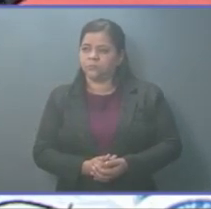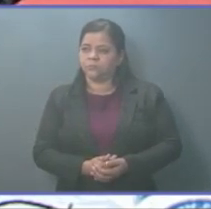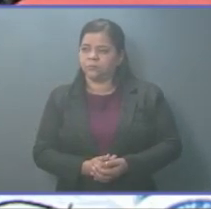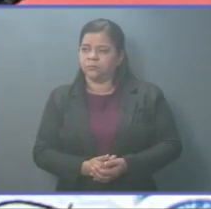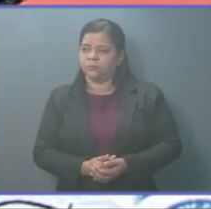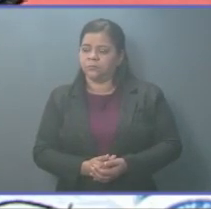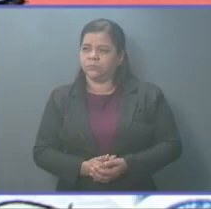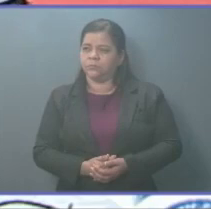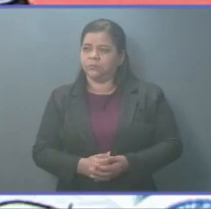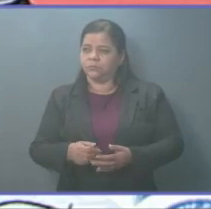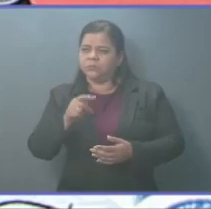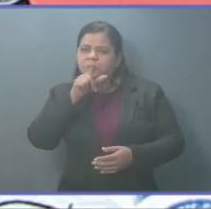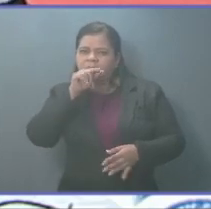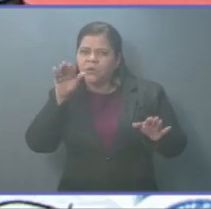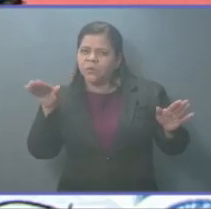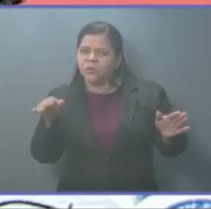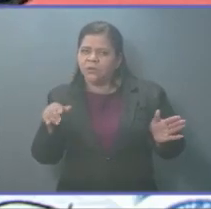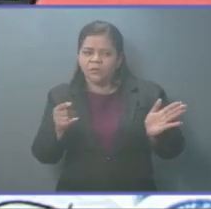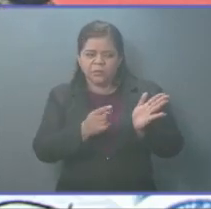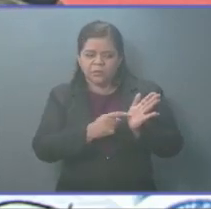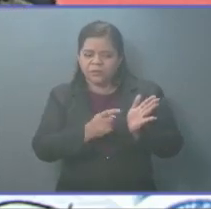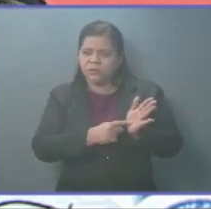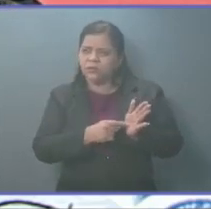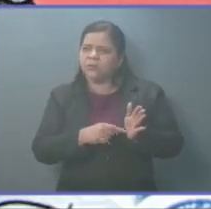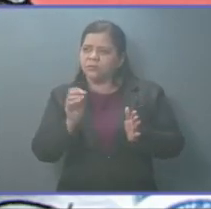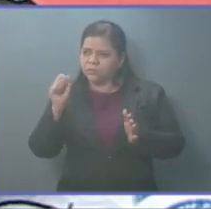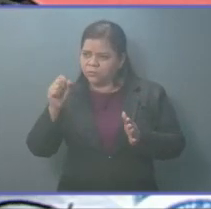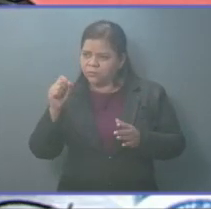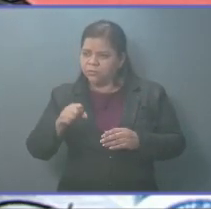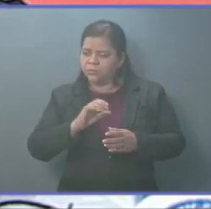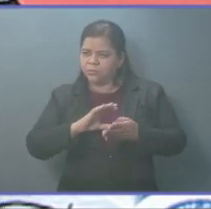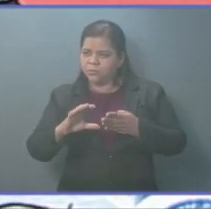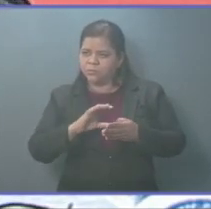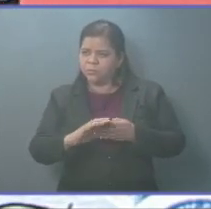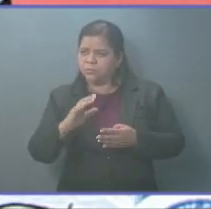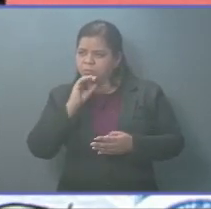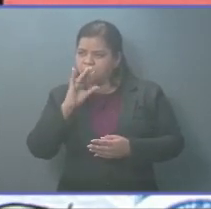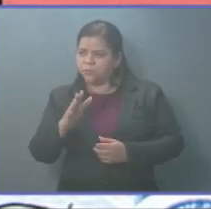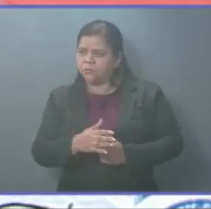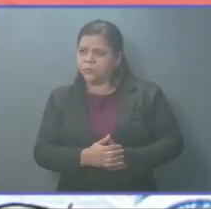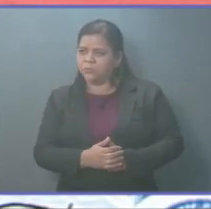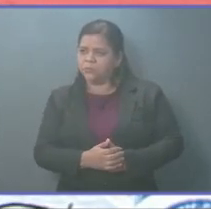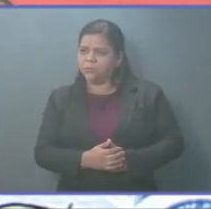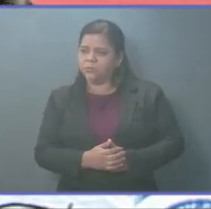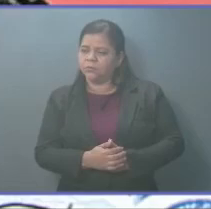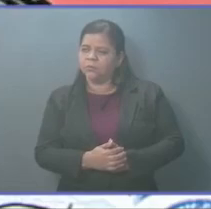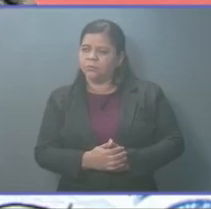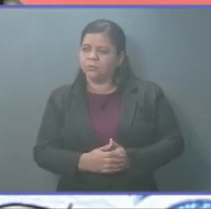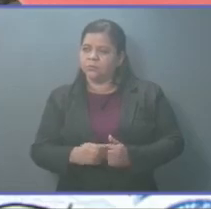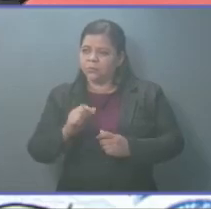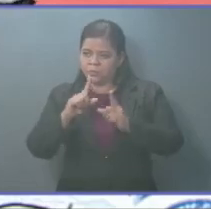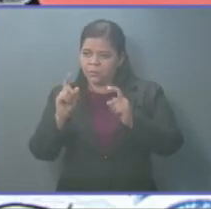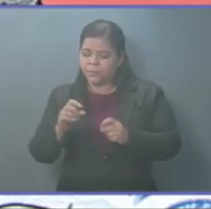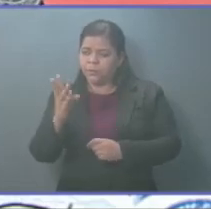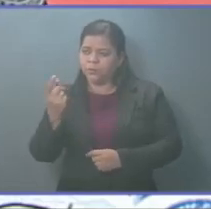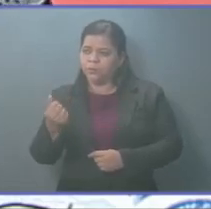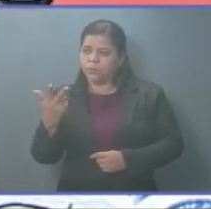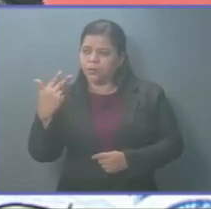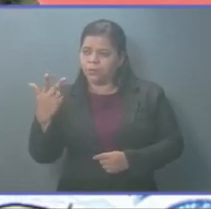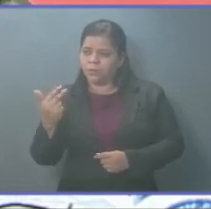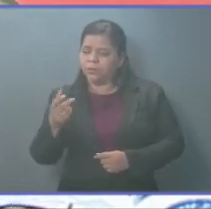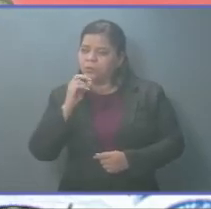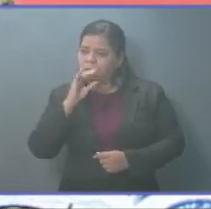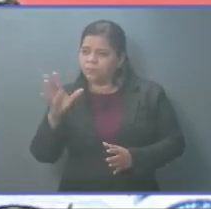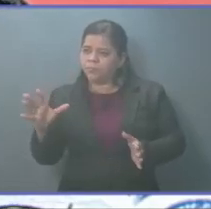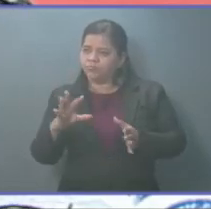Del tweet, de la ambientación, correcto, cuando habla del tweet, de la pregunta 13, que está